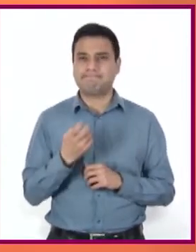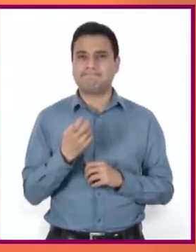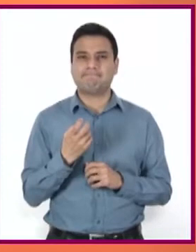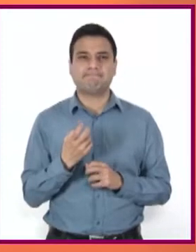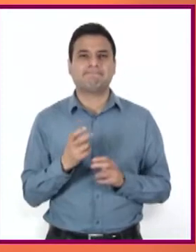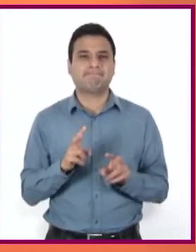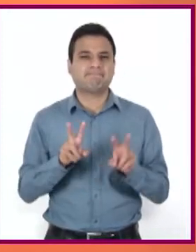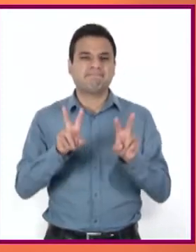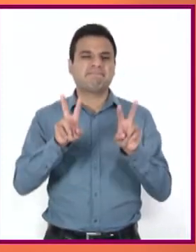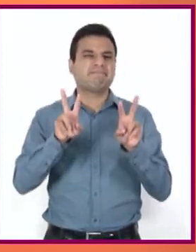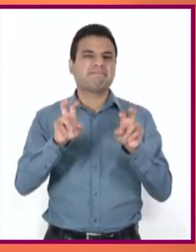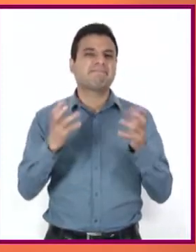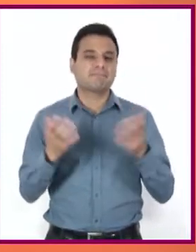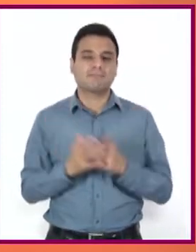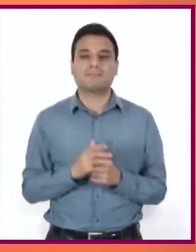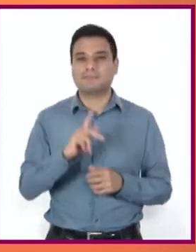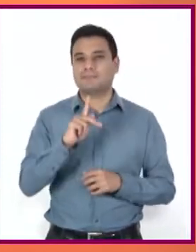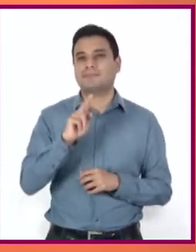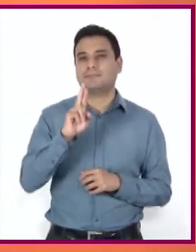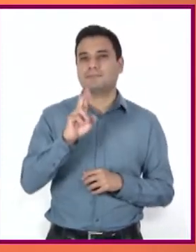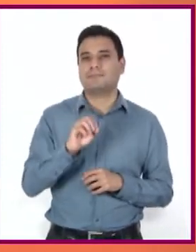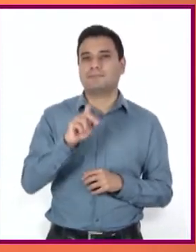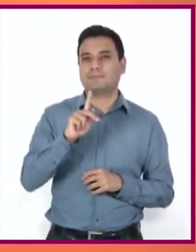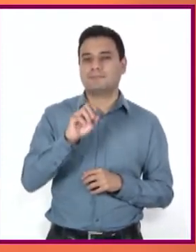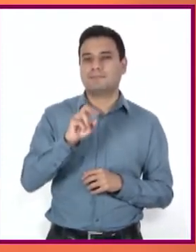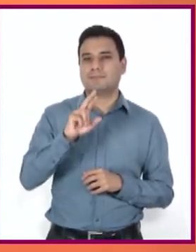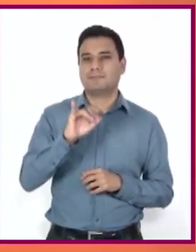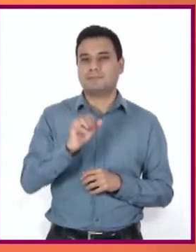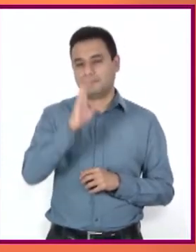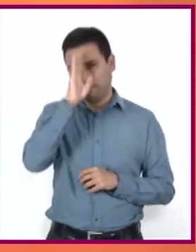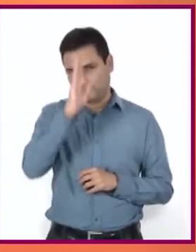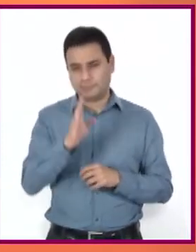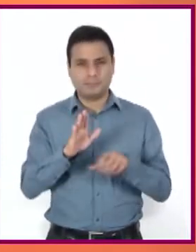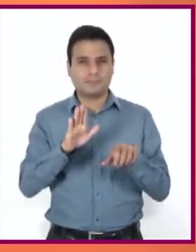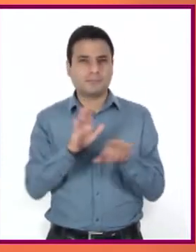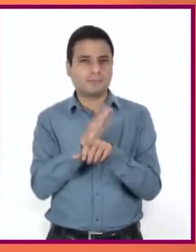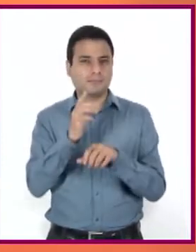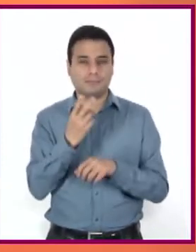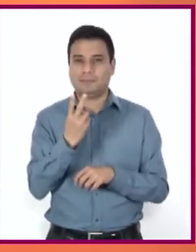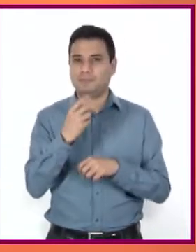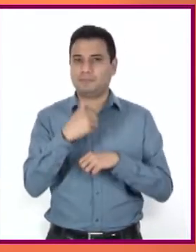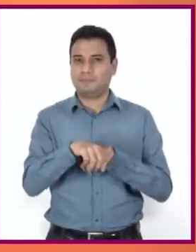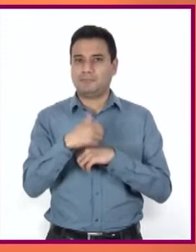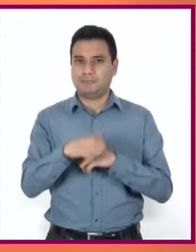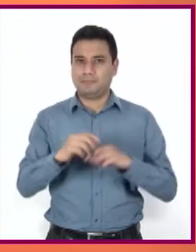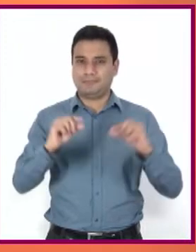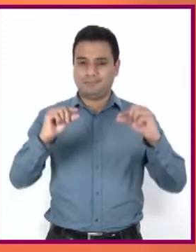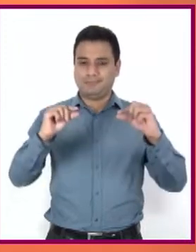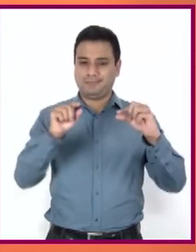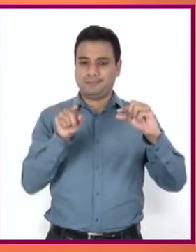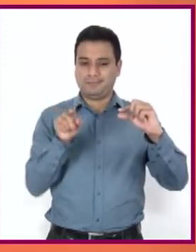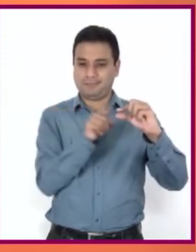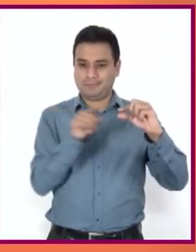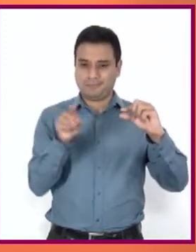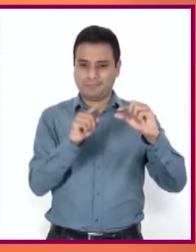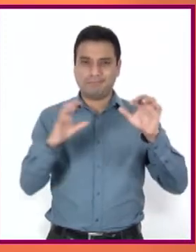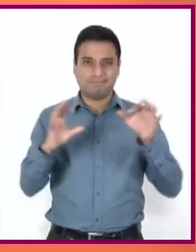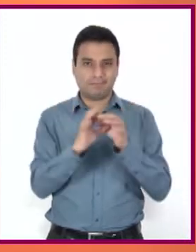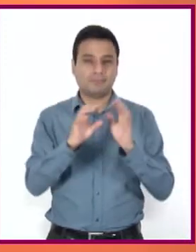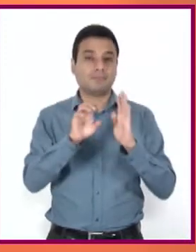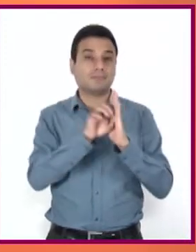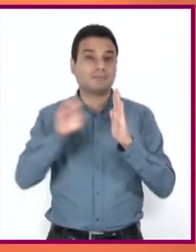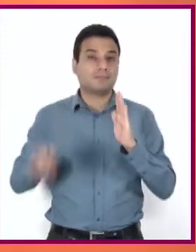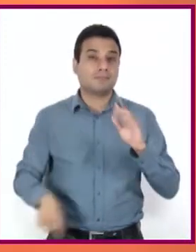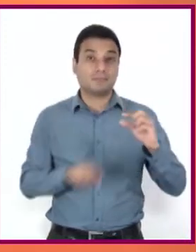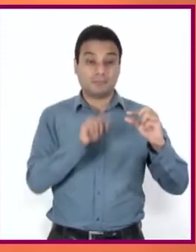de una proporcionalidad directa, porque las dos magnitudes son directamente proporcionales. Es decir, cuando una de ellas